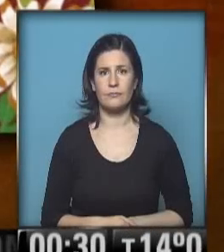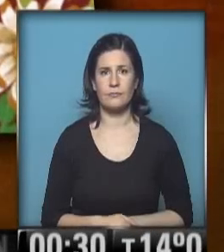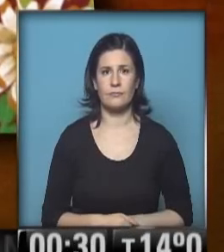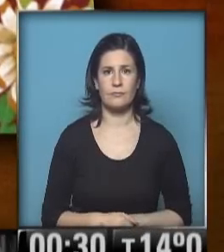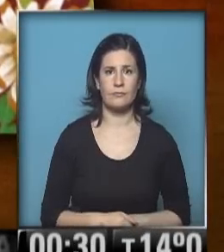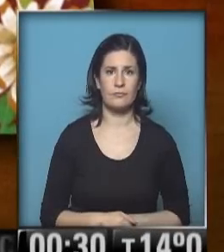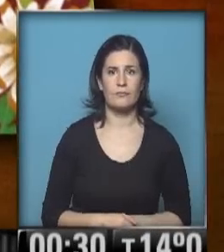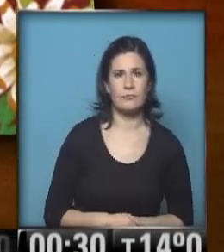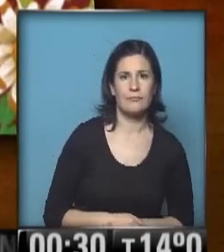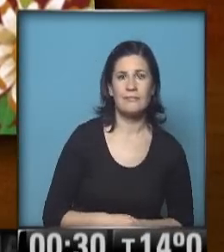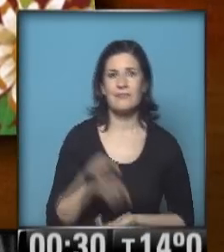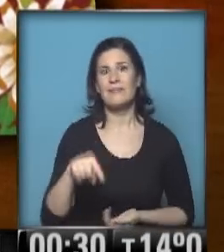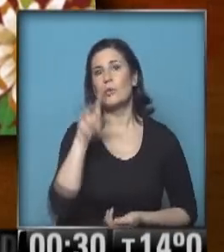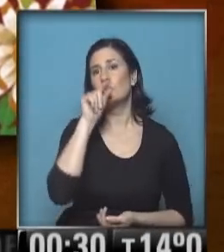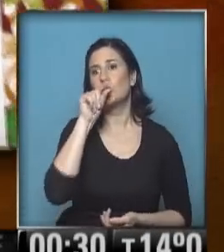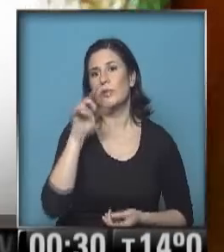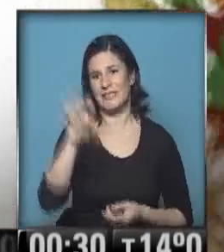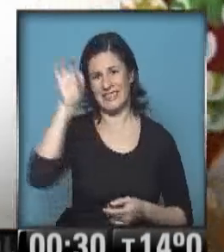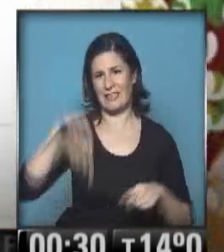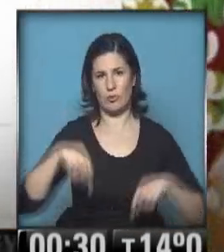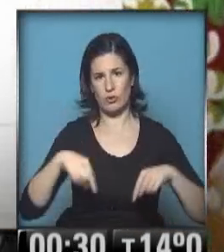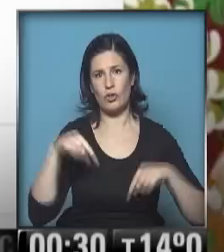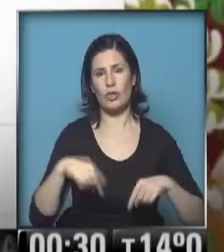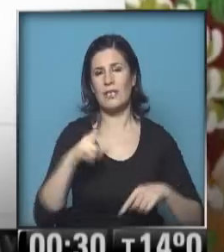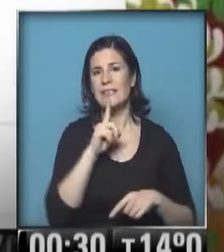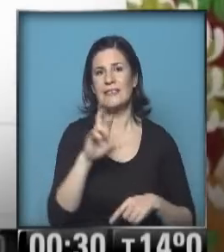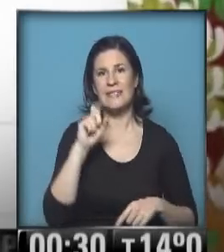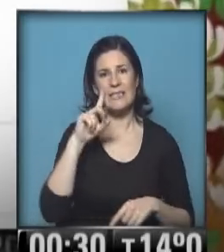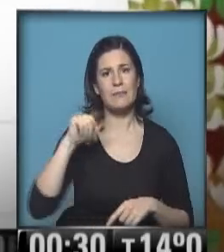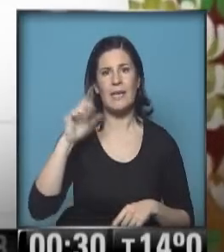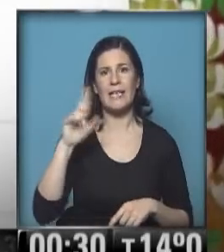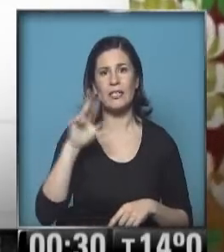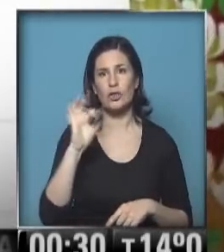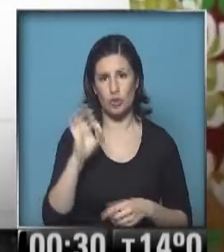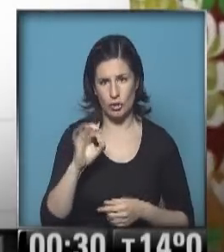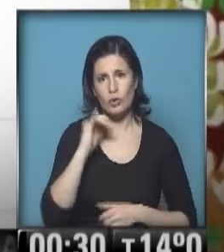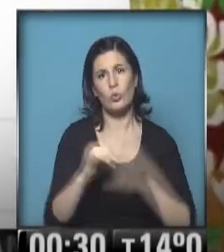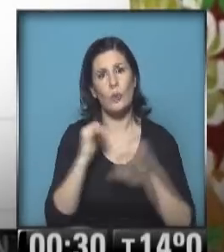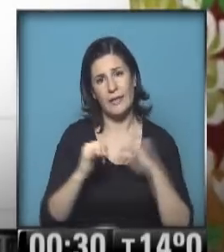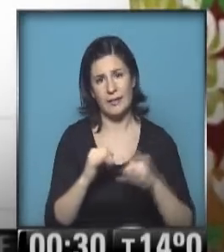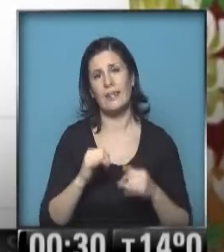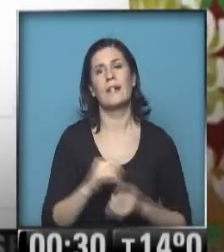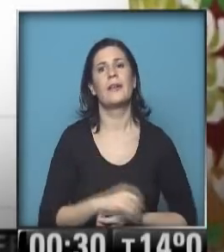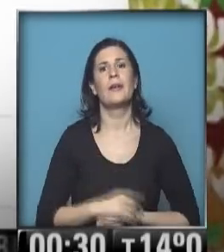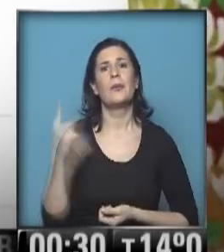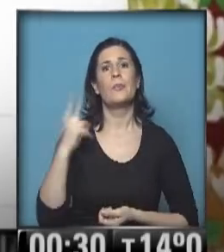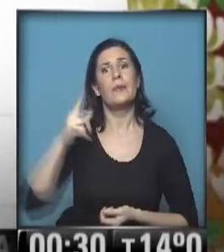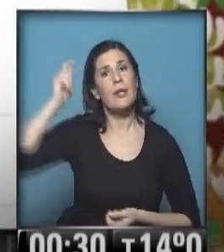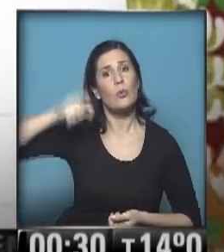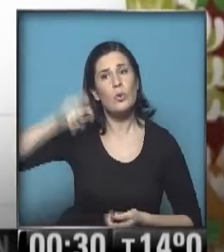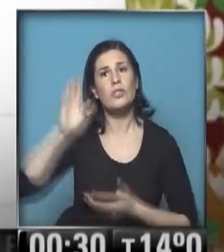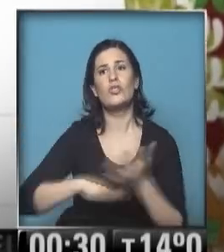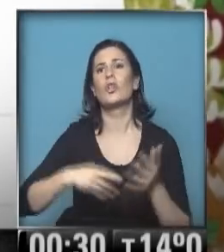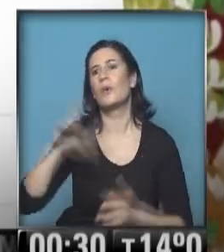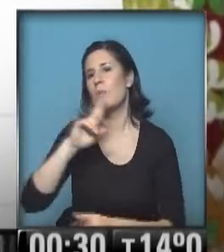Este es para nosotros el tuit del día. Tiene que ver con Susana Trimarco, que se refirió al primer juicio por trata de